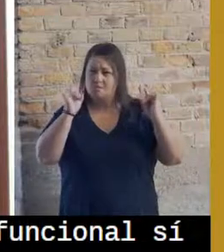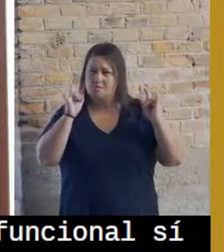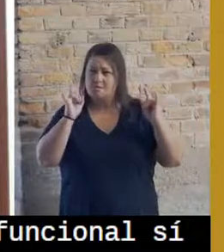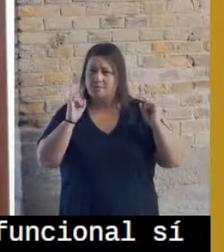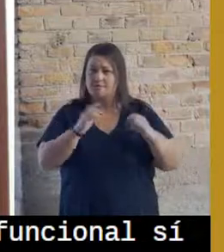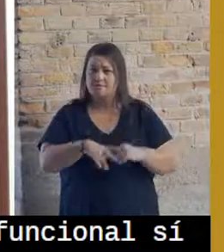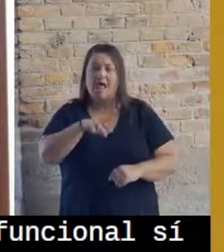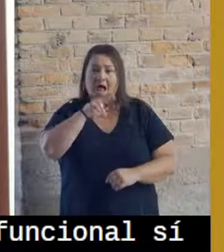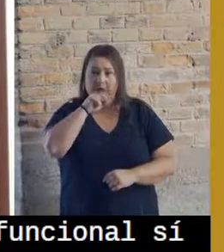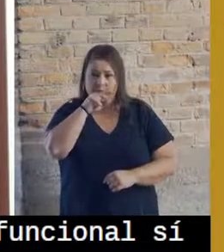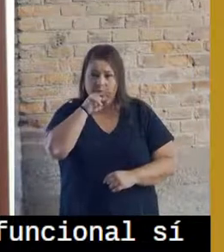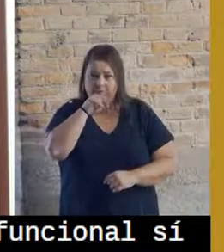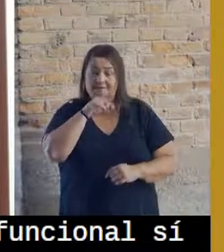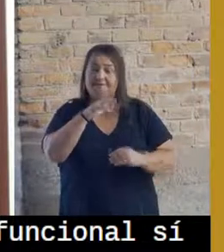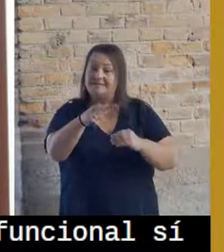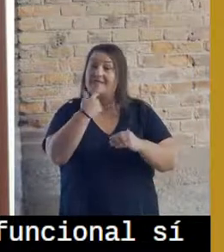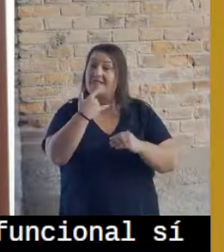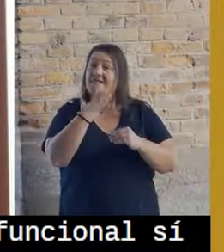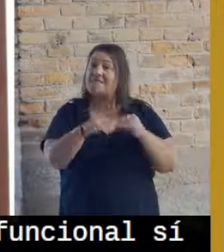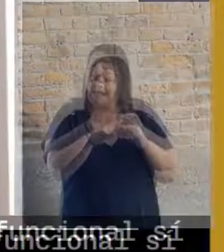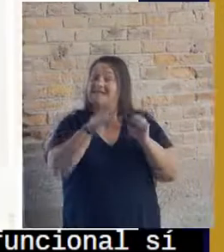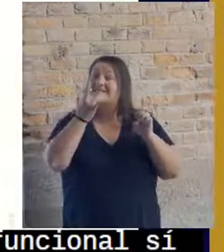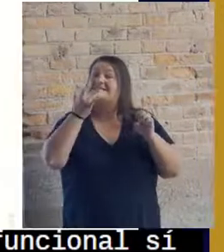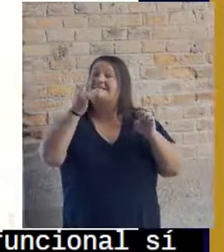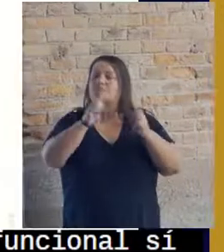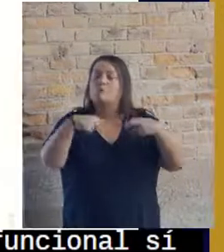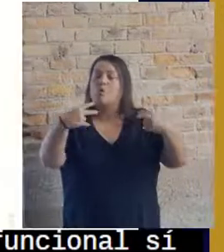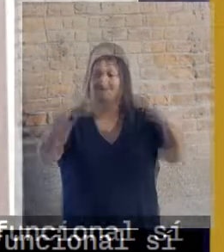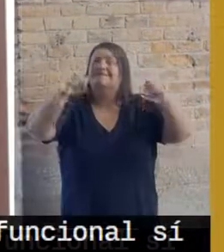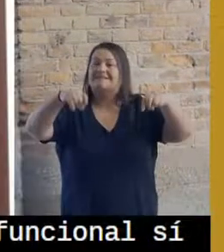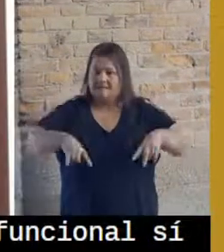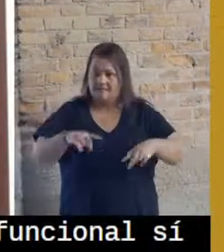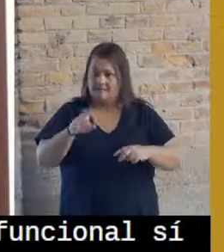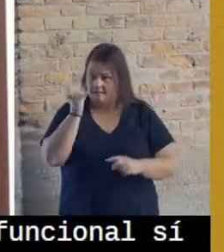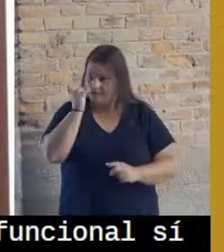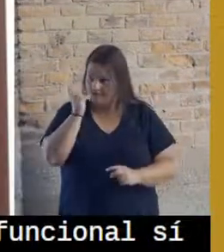Esto es lo que ha escuchado el cliente cuando no hay bucle magnético